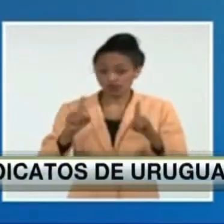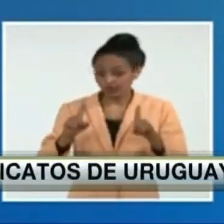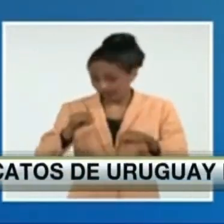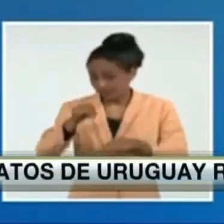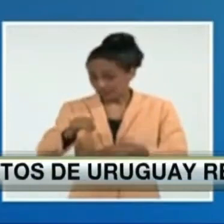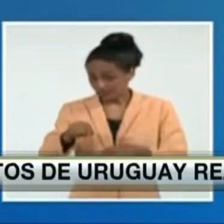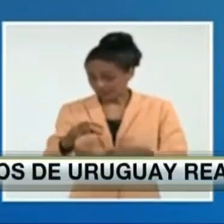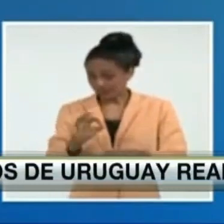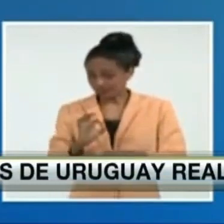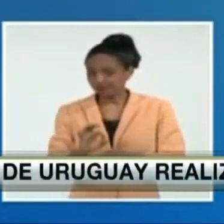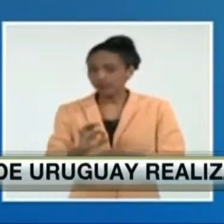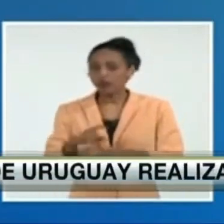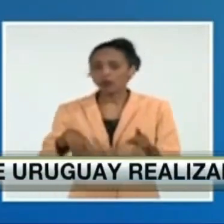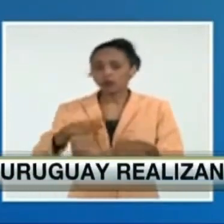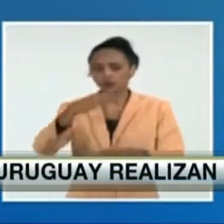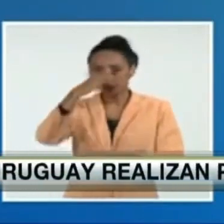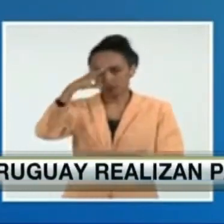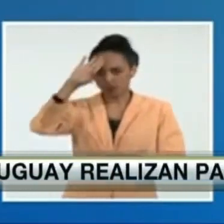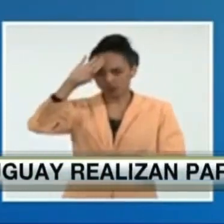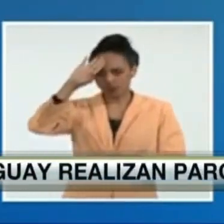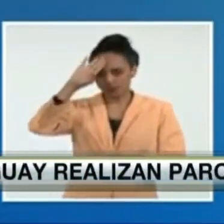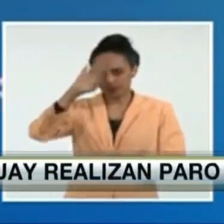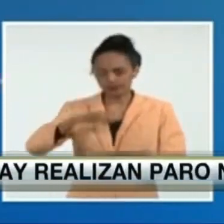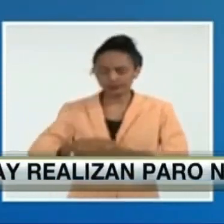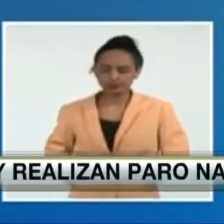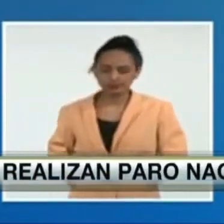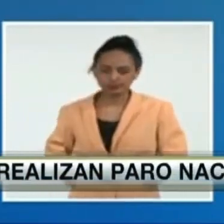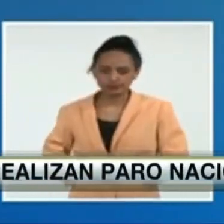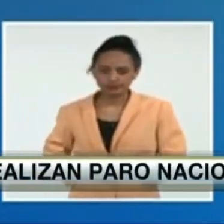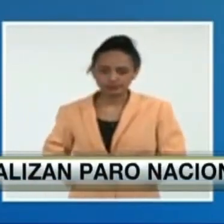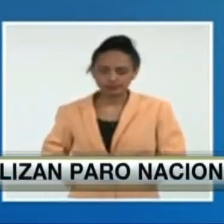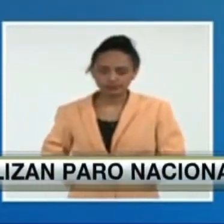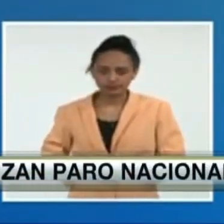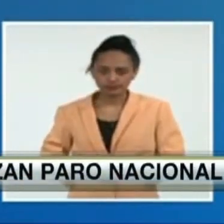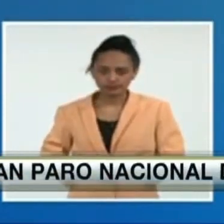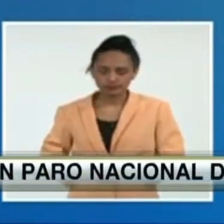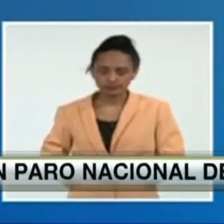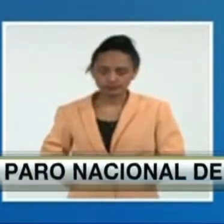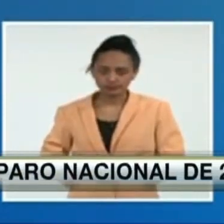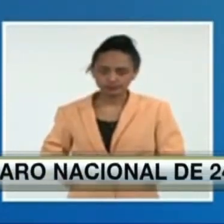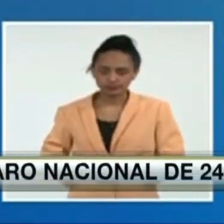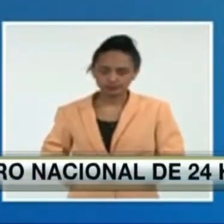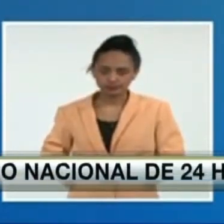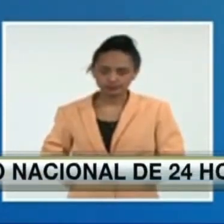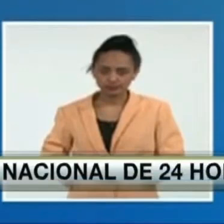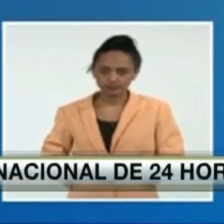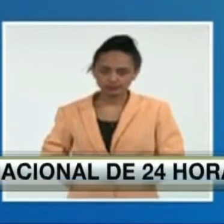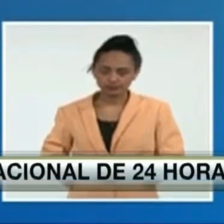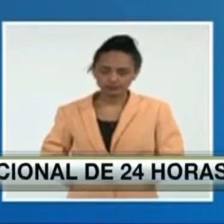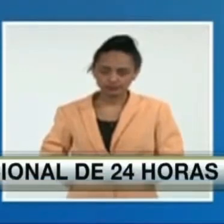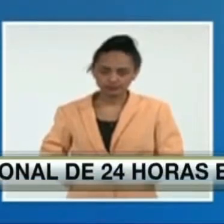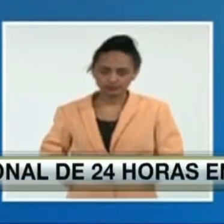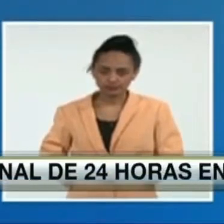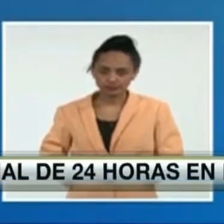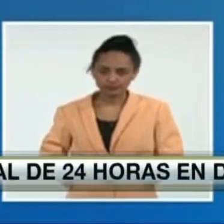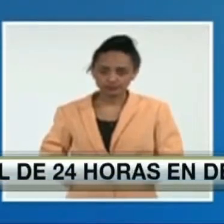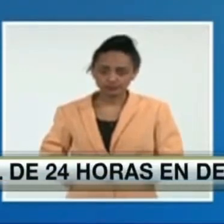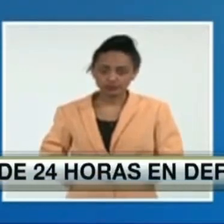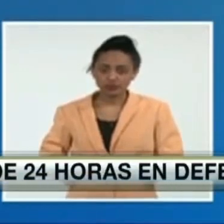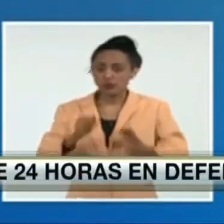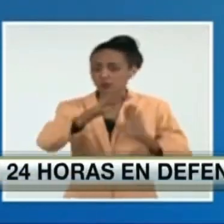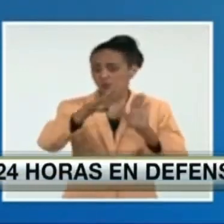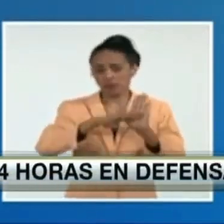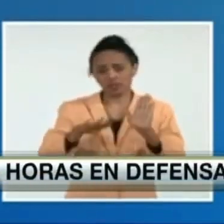e intencionadas y totalmente irrelevantes desde el punto de vista práctico contra